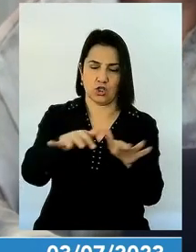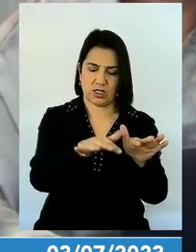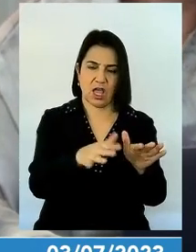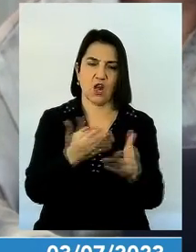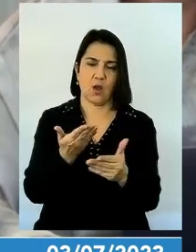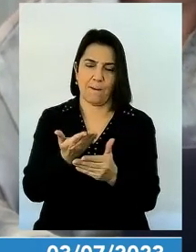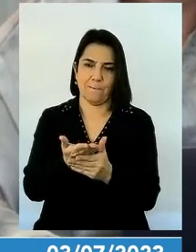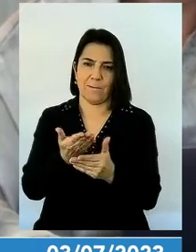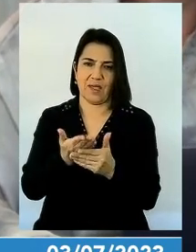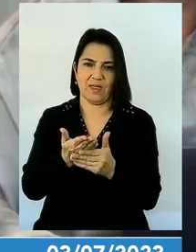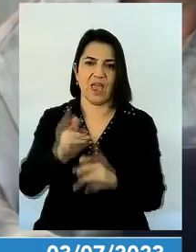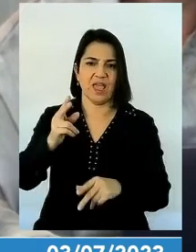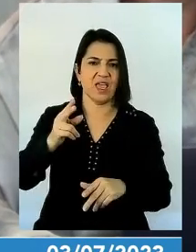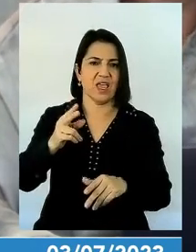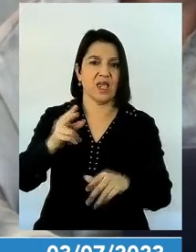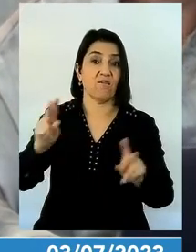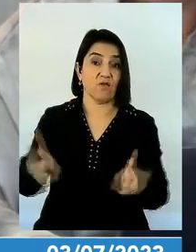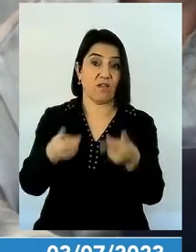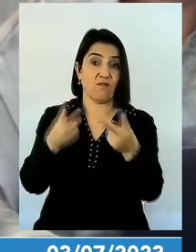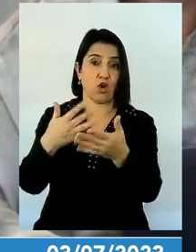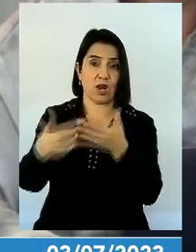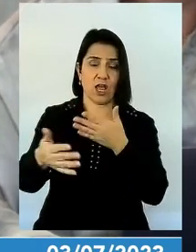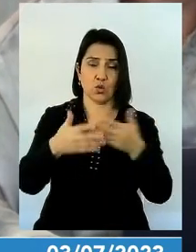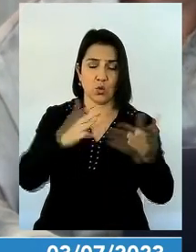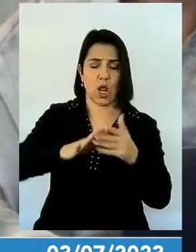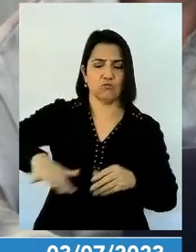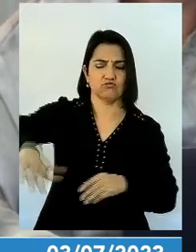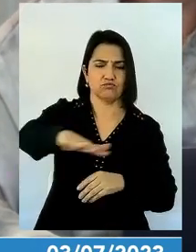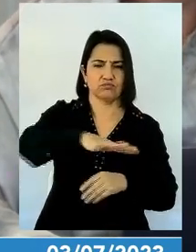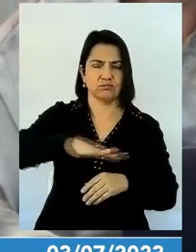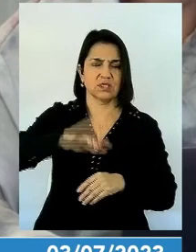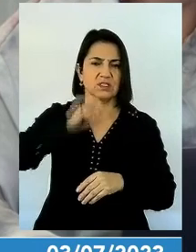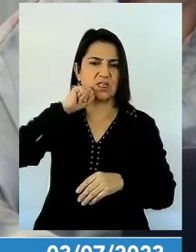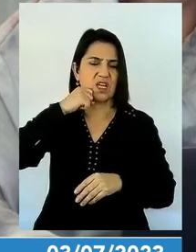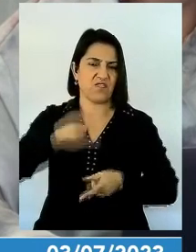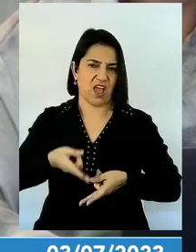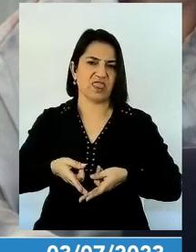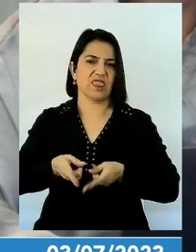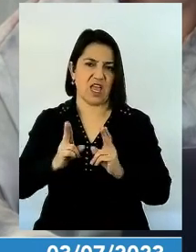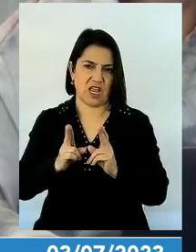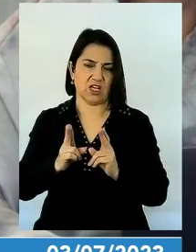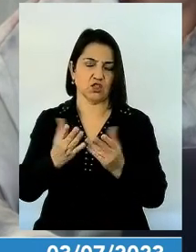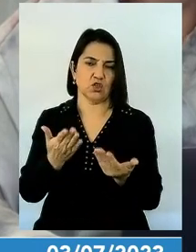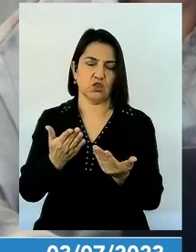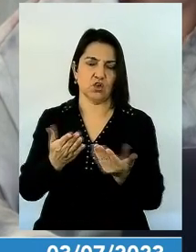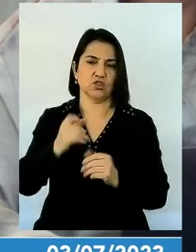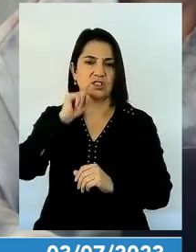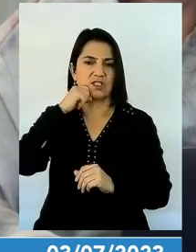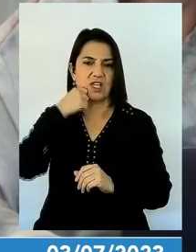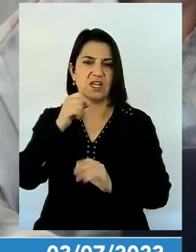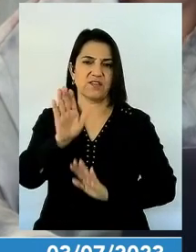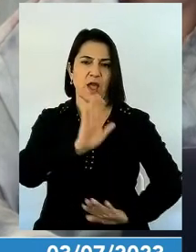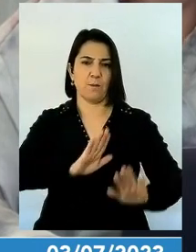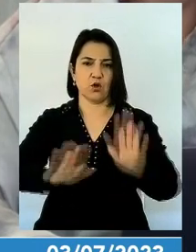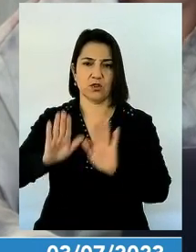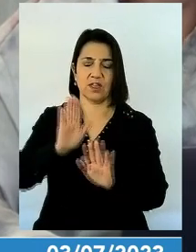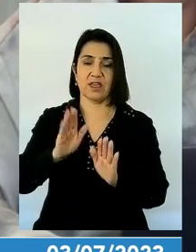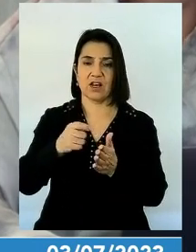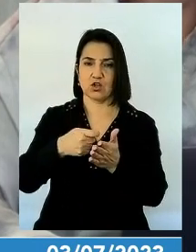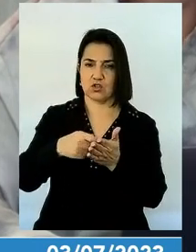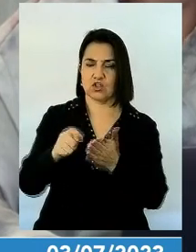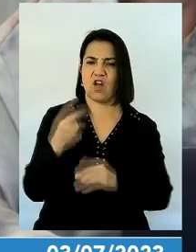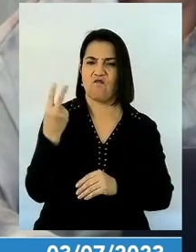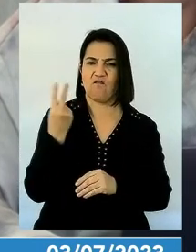derecho. Esto implica reconocer y proteger legalmente la importancia y el valor intrínseco de los océanos